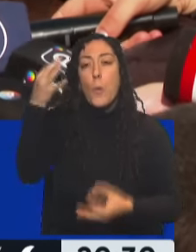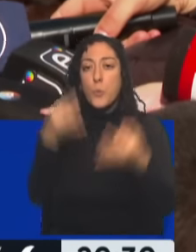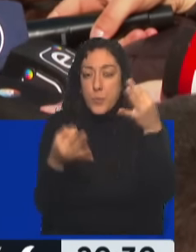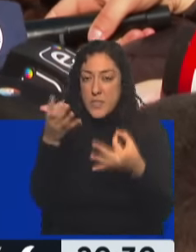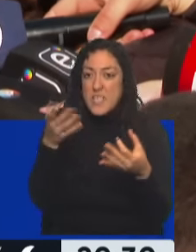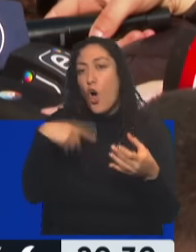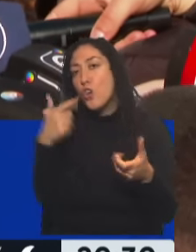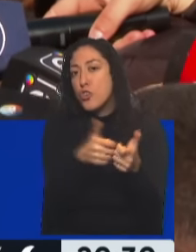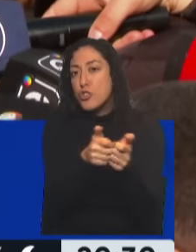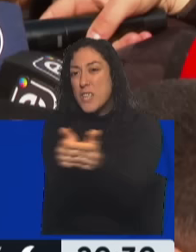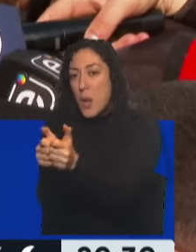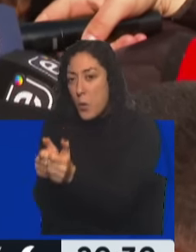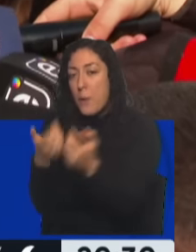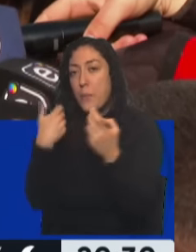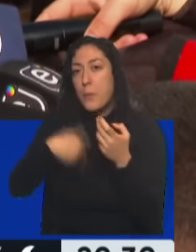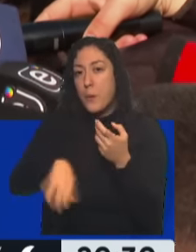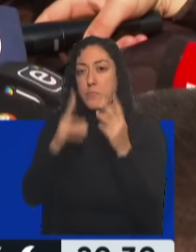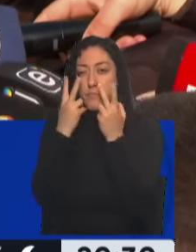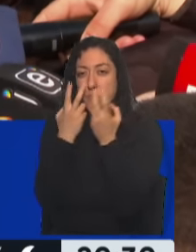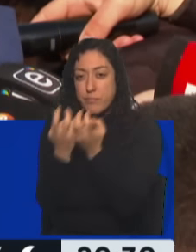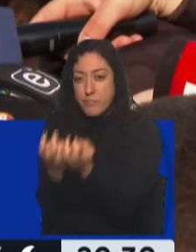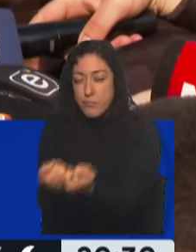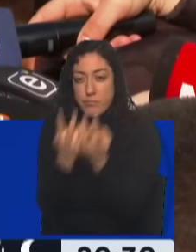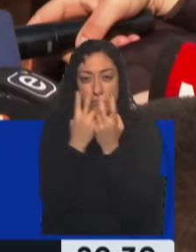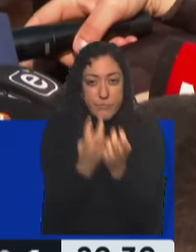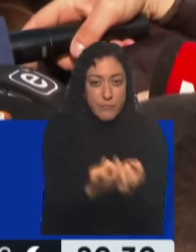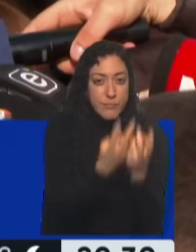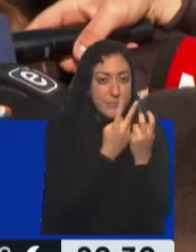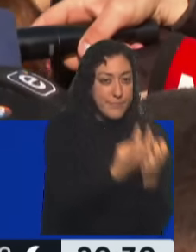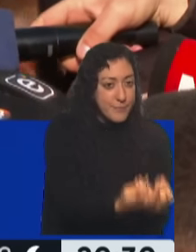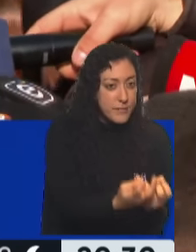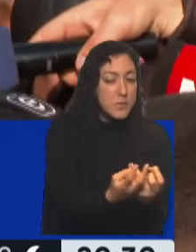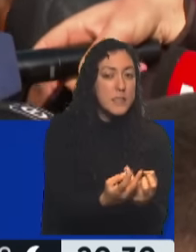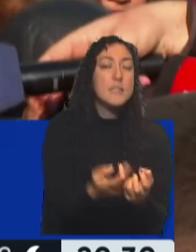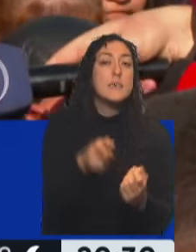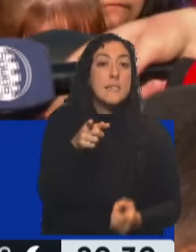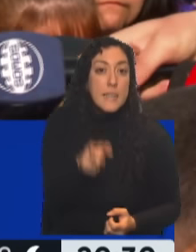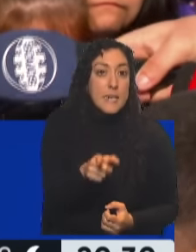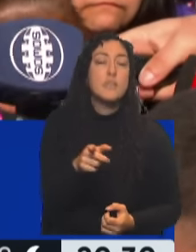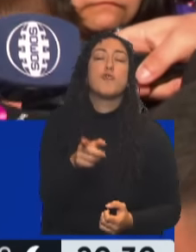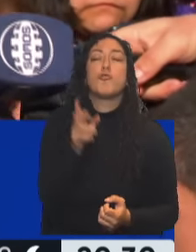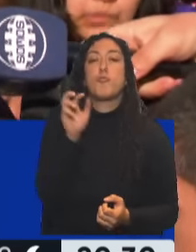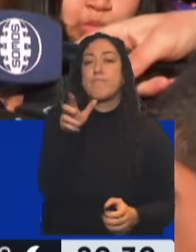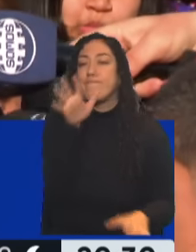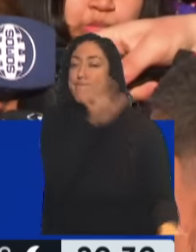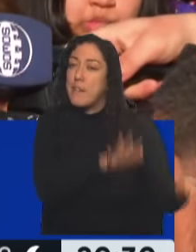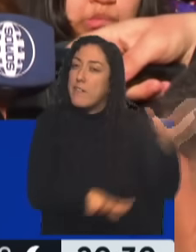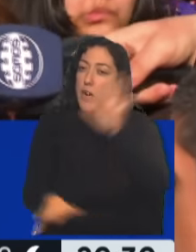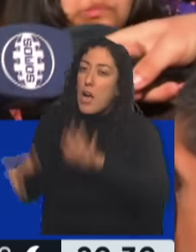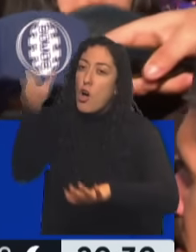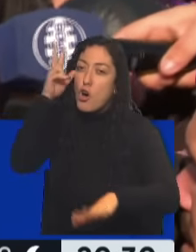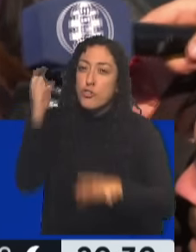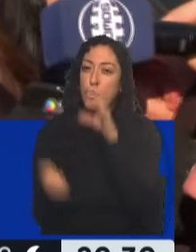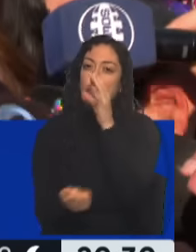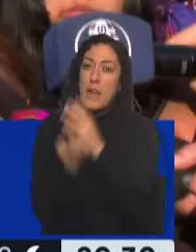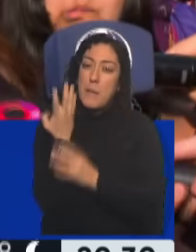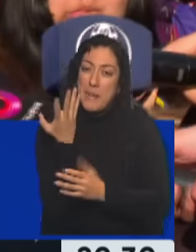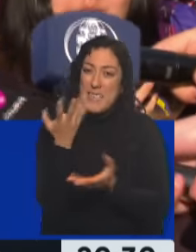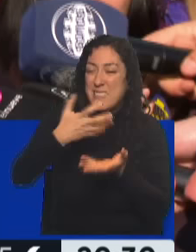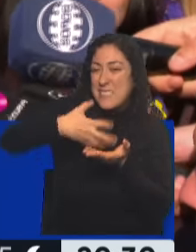teléfonos celulares que están involucrados en el caso. En análisis de estos dispositivos está programado para las 8 de la mañana en la División